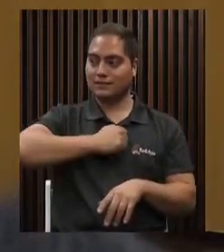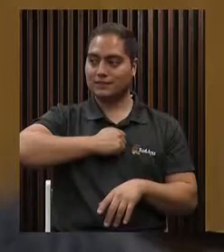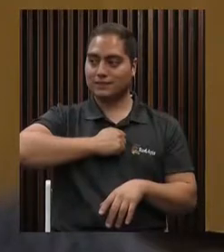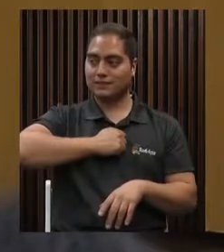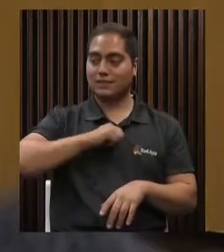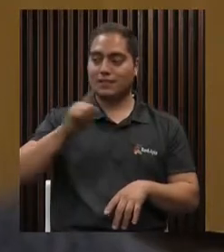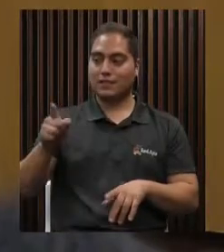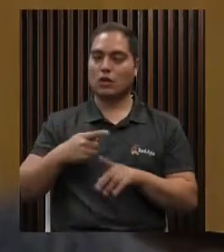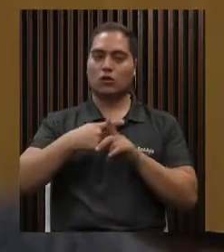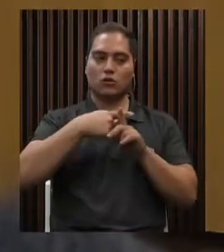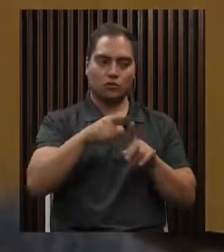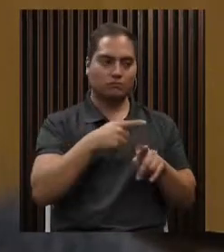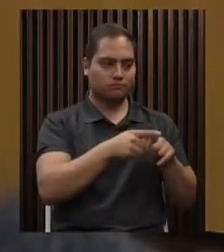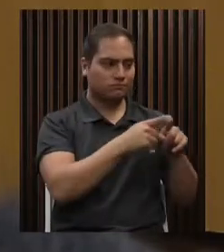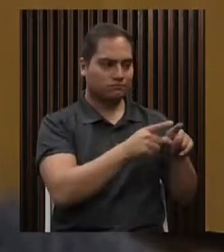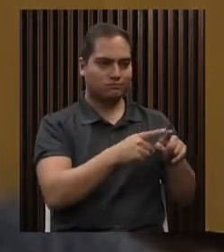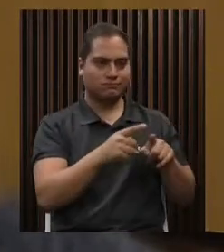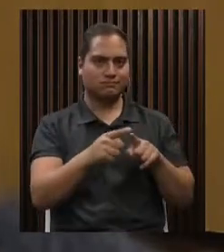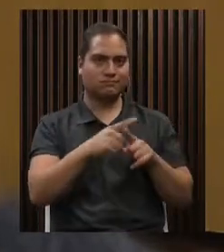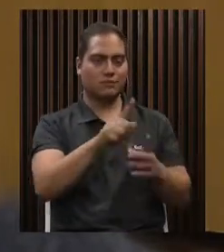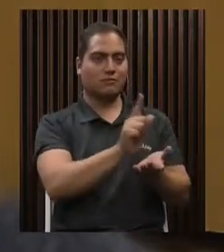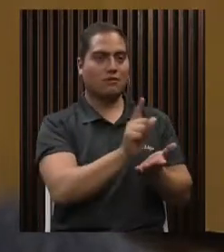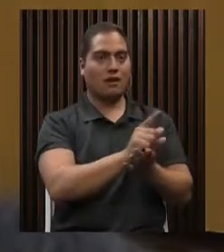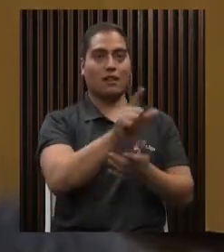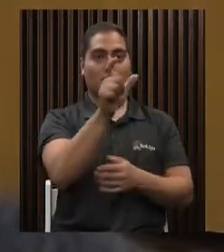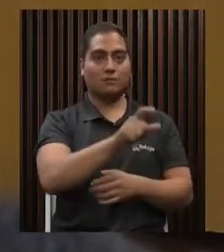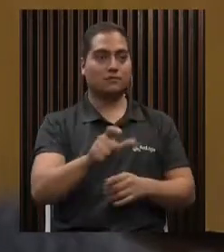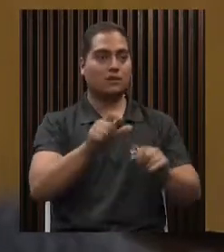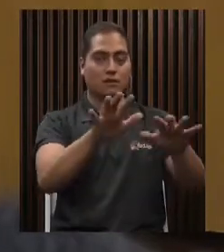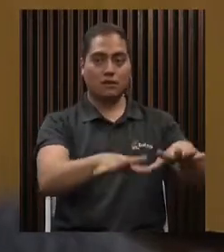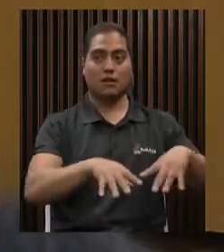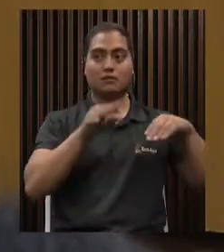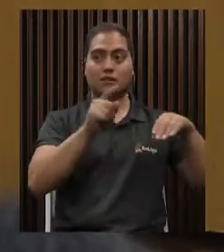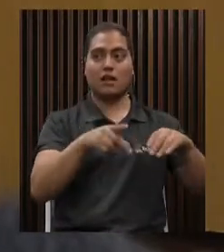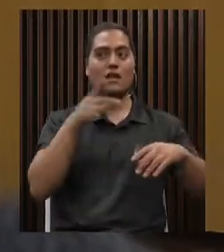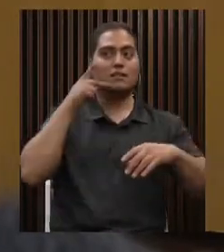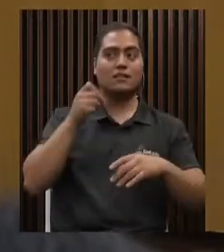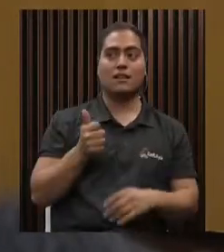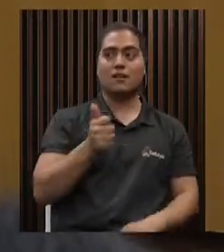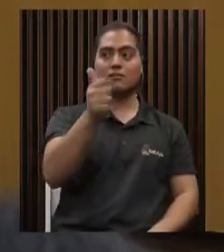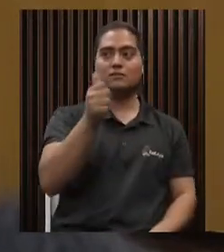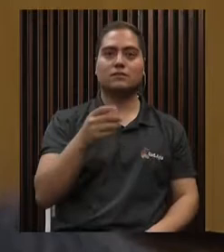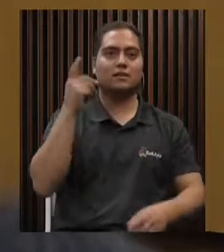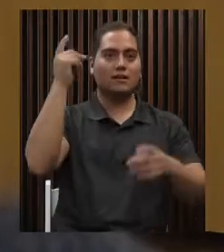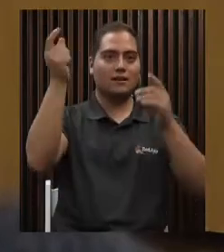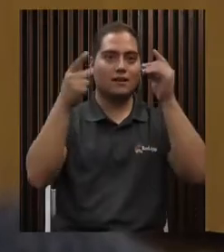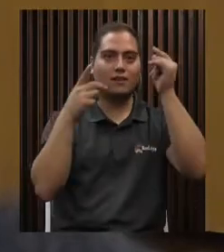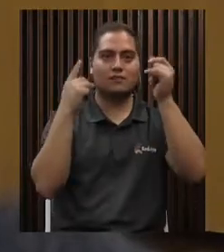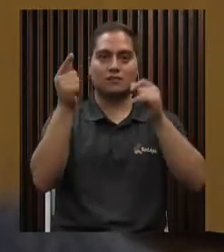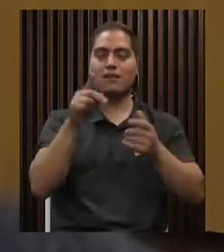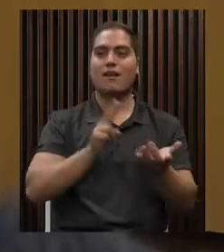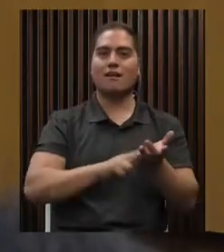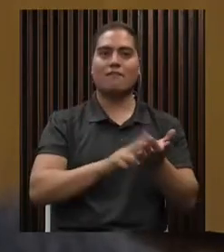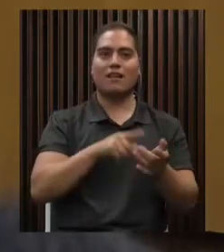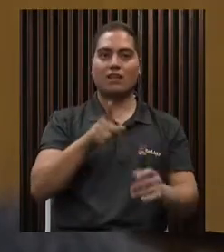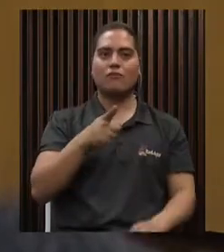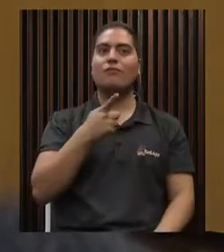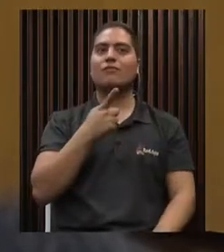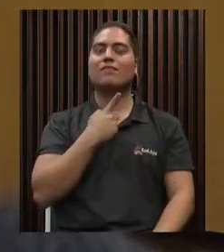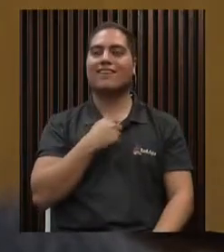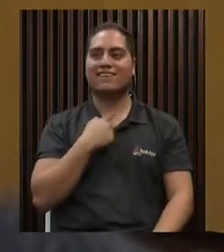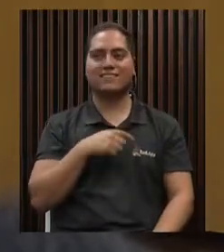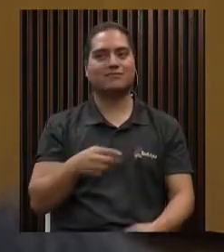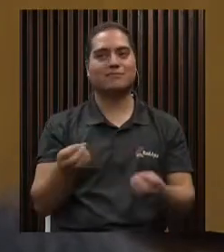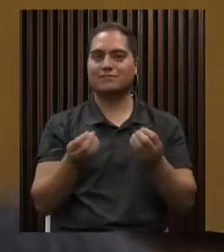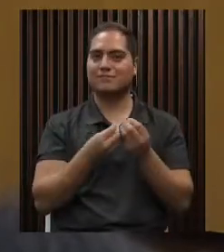la audiencia, habían directores, ciertos creadores, y la verdad que se interesaron mucho en